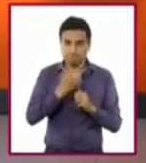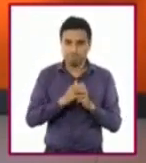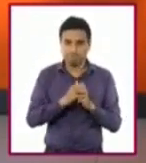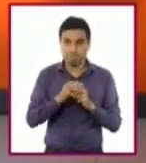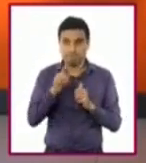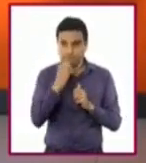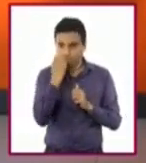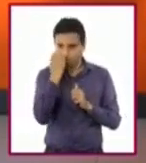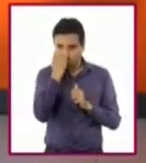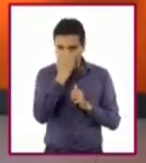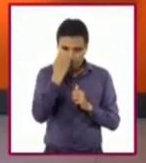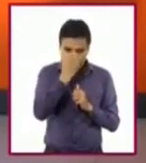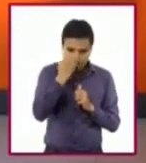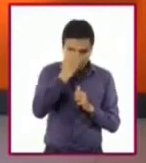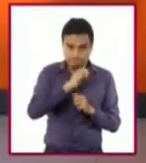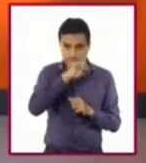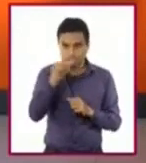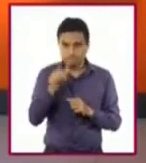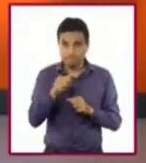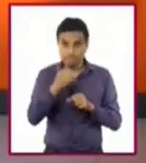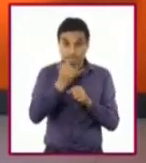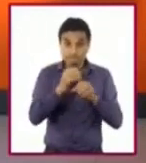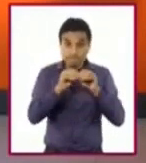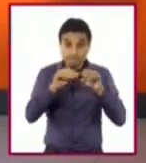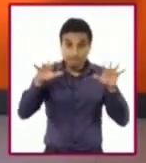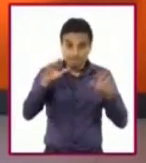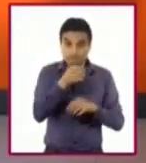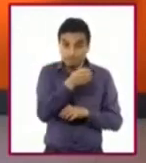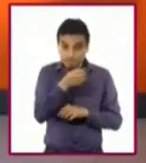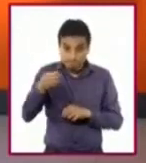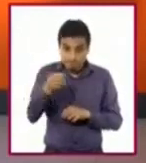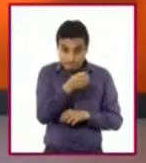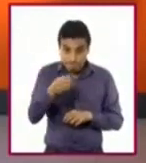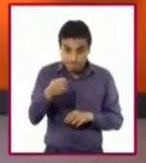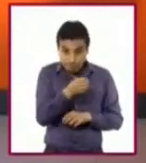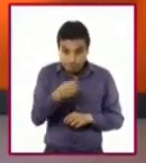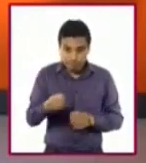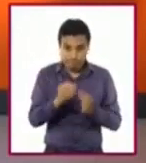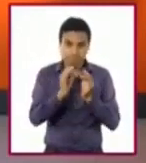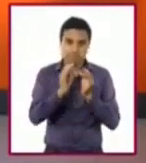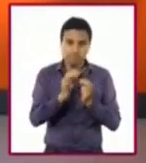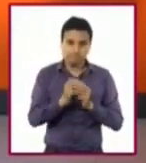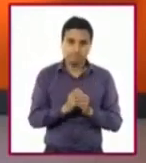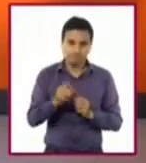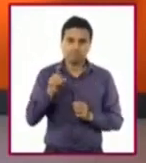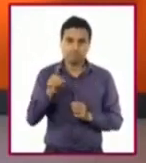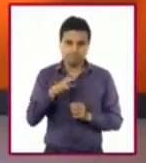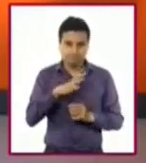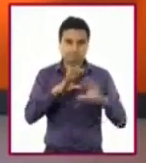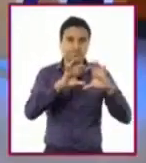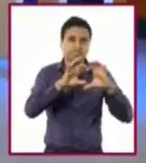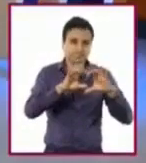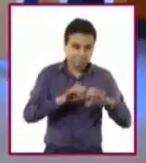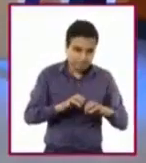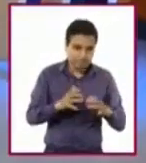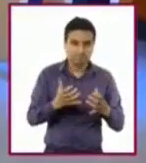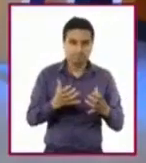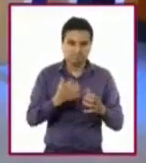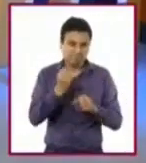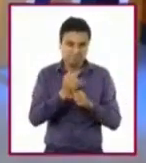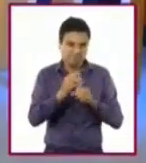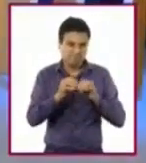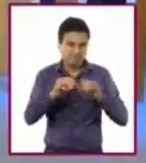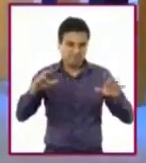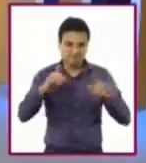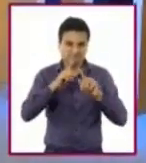organiza la información que presenta a la sociedad a través de estudios reportes e informes estos